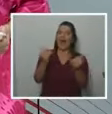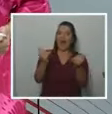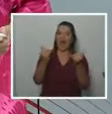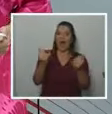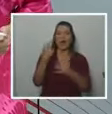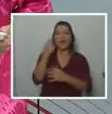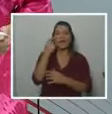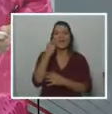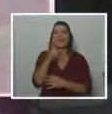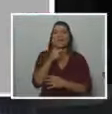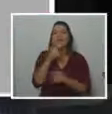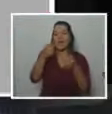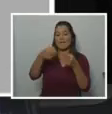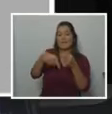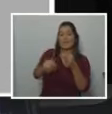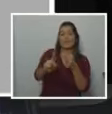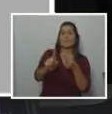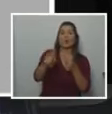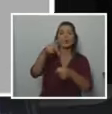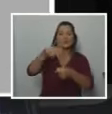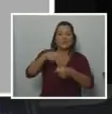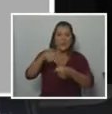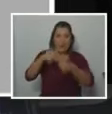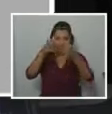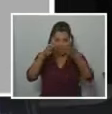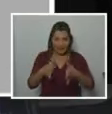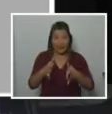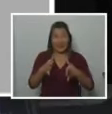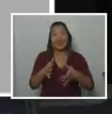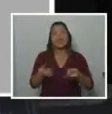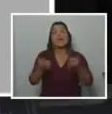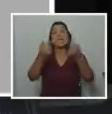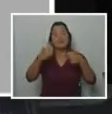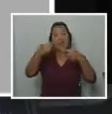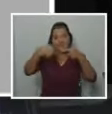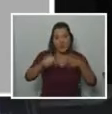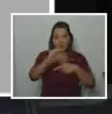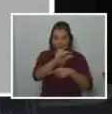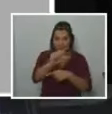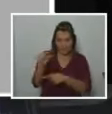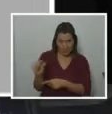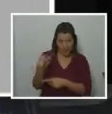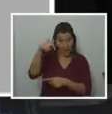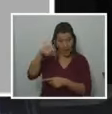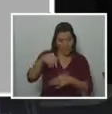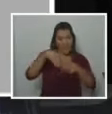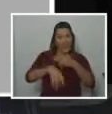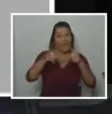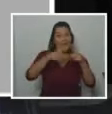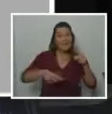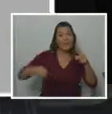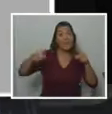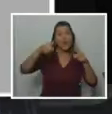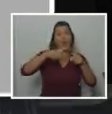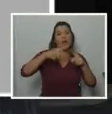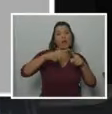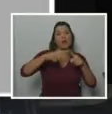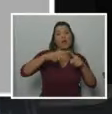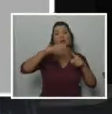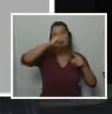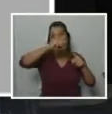será el próximo o la próxima participante que nos acompañará la próxima semana. Acá en la Rueda de la Fortuna activamos